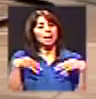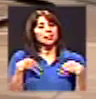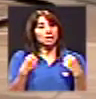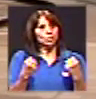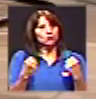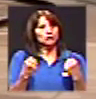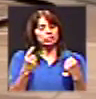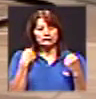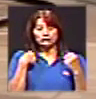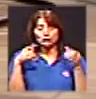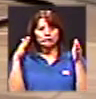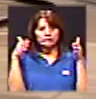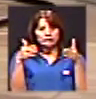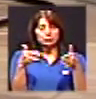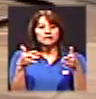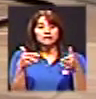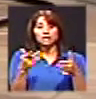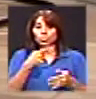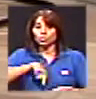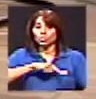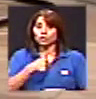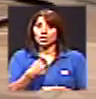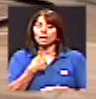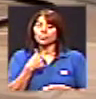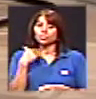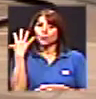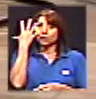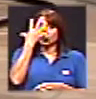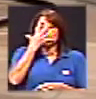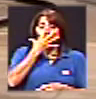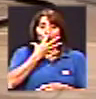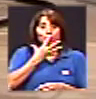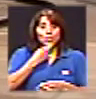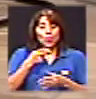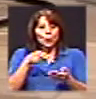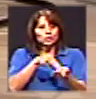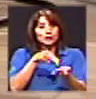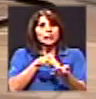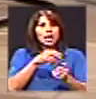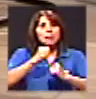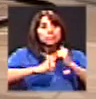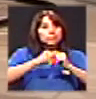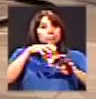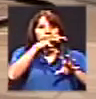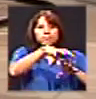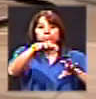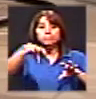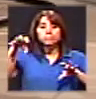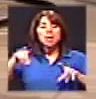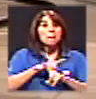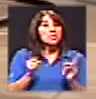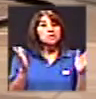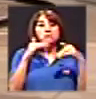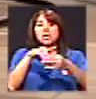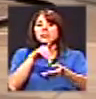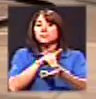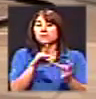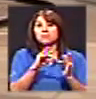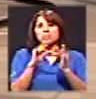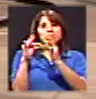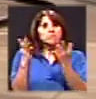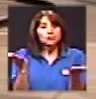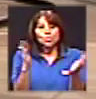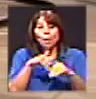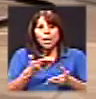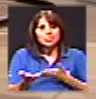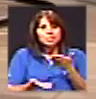un bellísimo hospital en su infraestructura, pero carente de servicio de especialidades, carente de